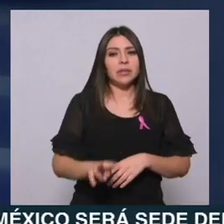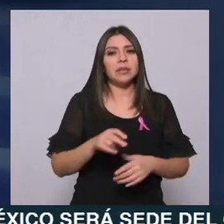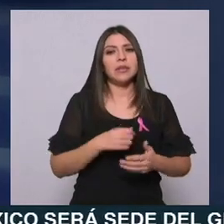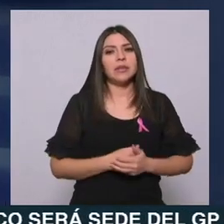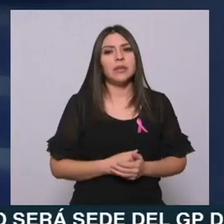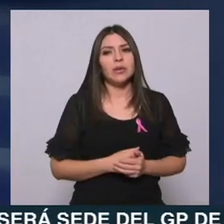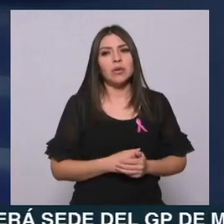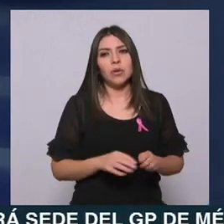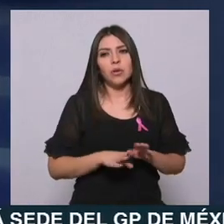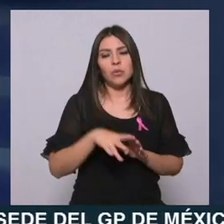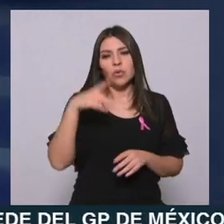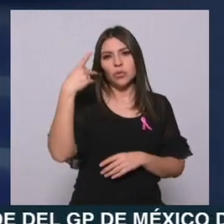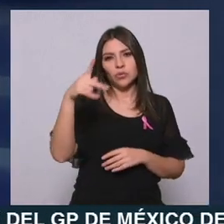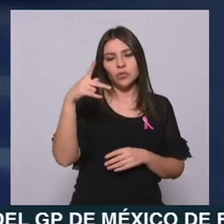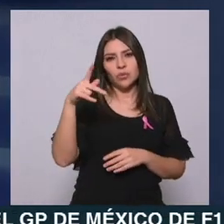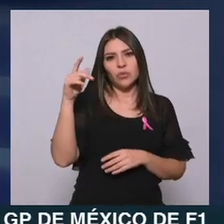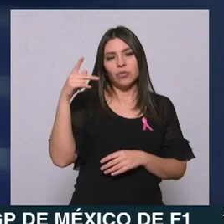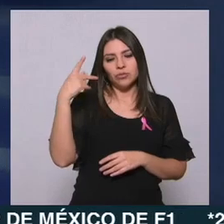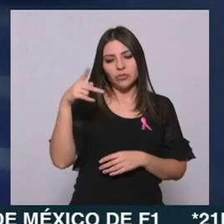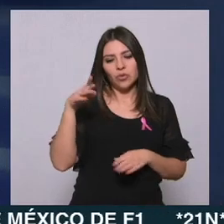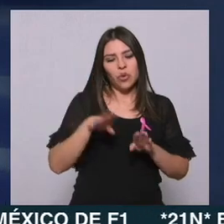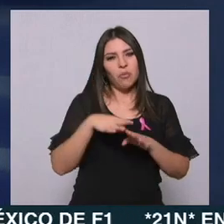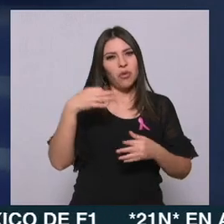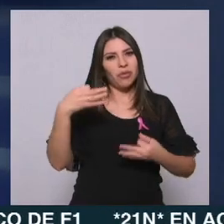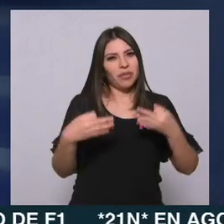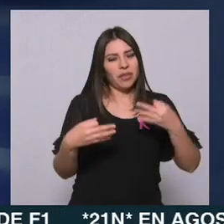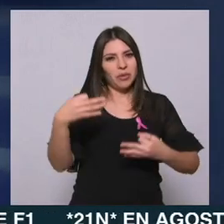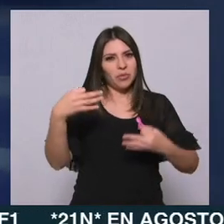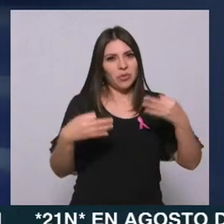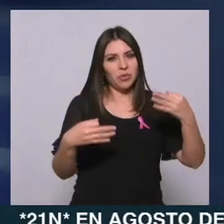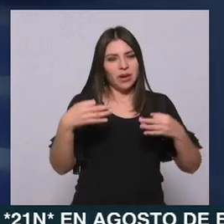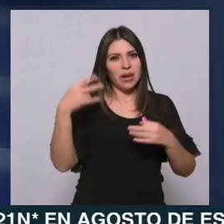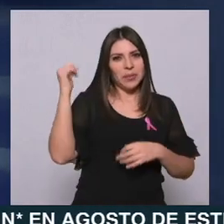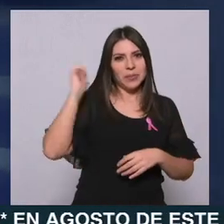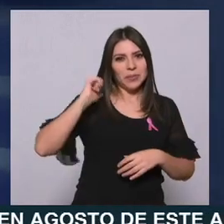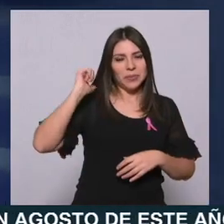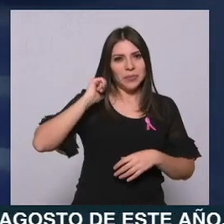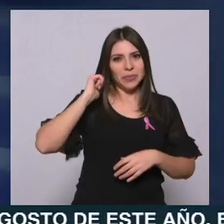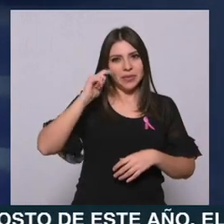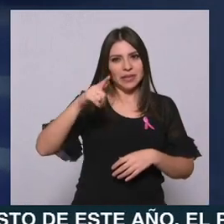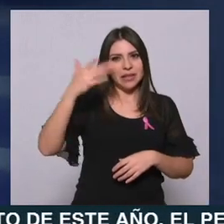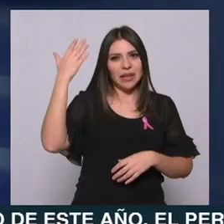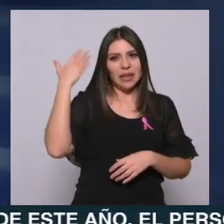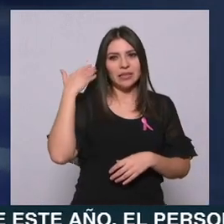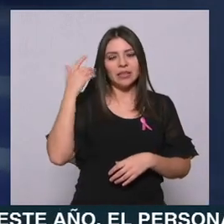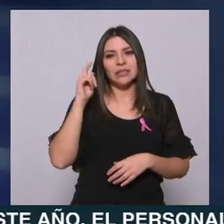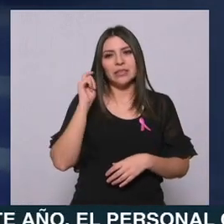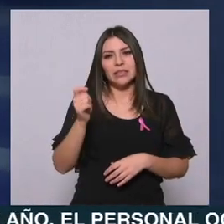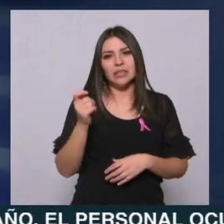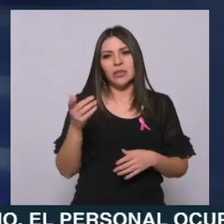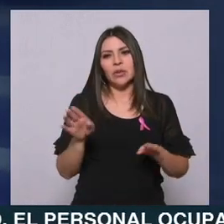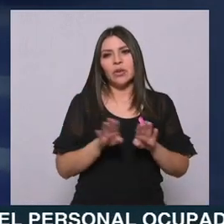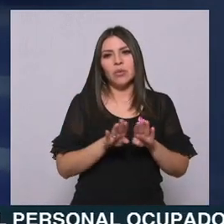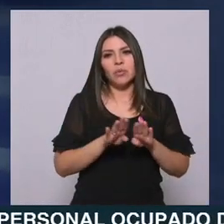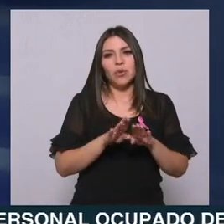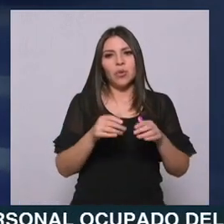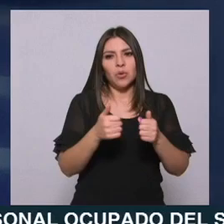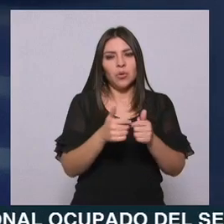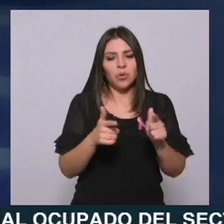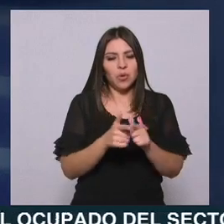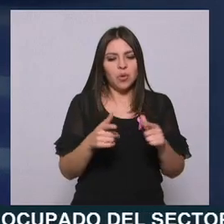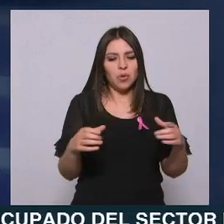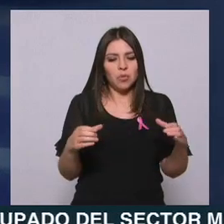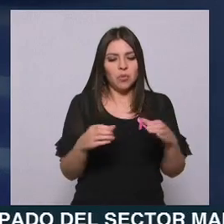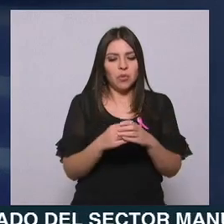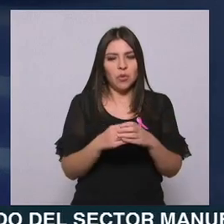del tribunal en América fue bastante mitigada. Fue a mí me gusta decir que es una inquisición como tropical,